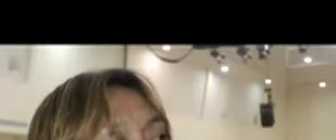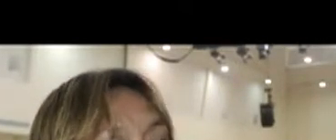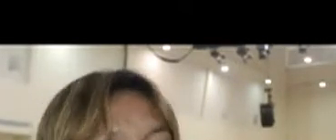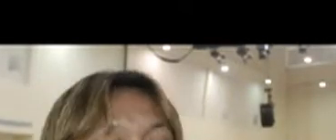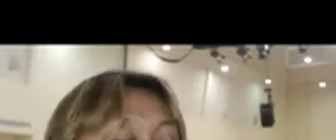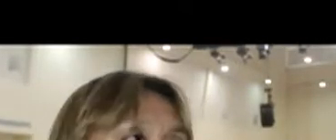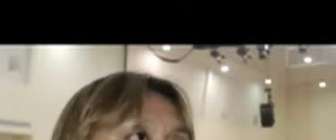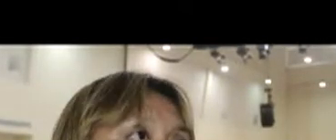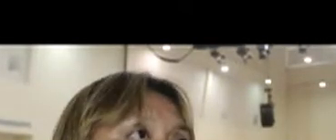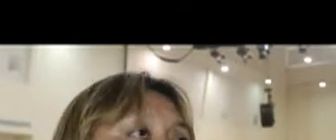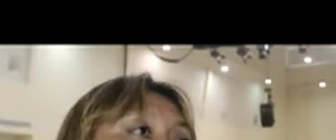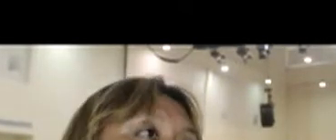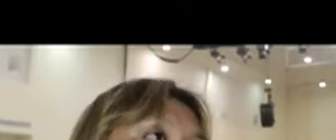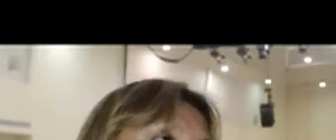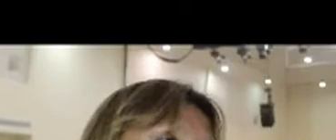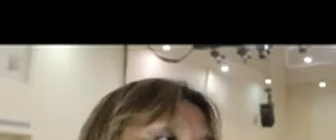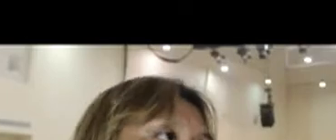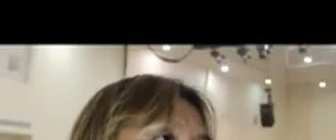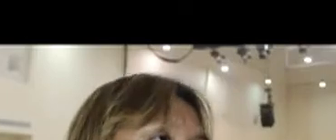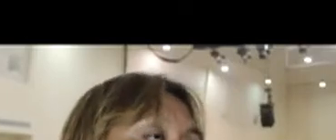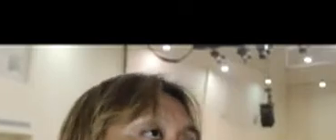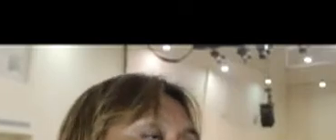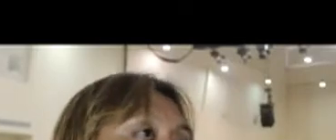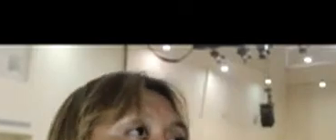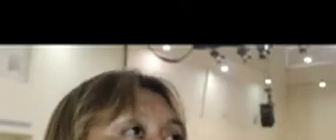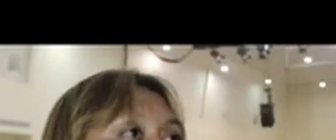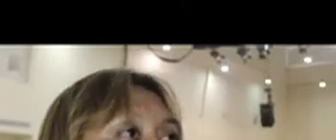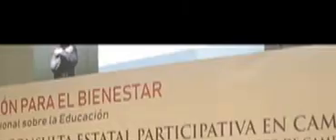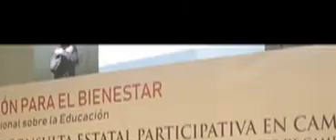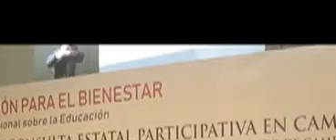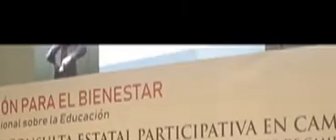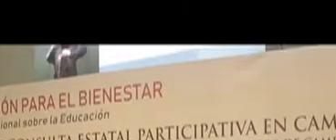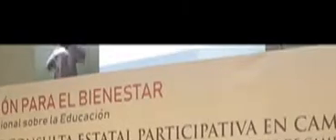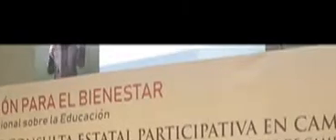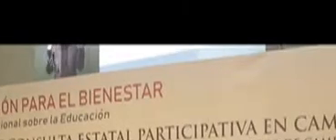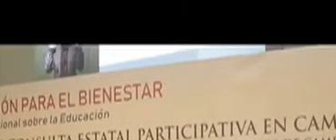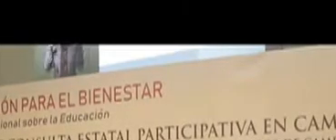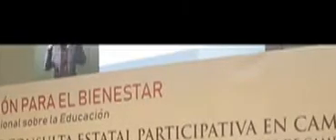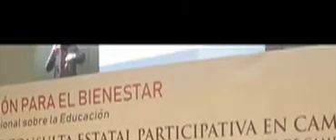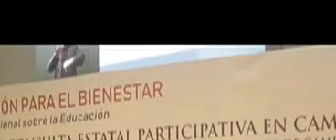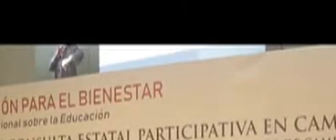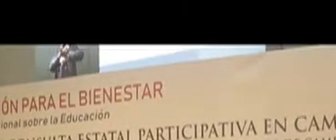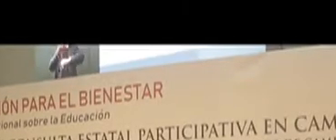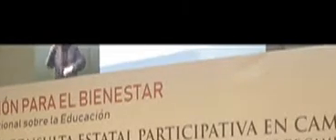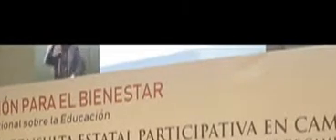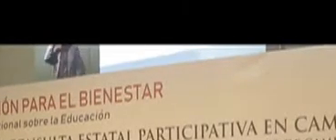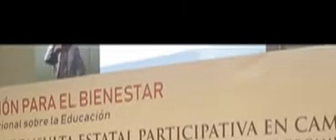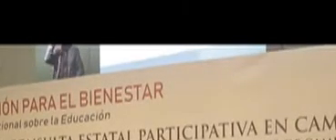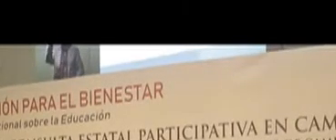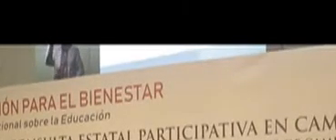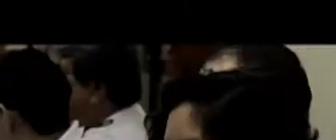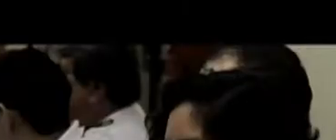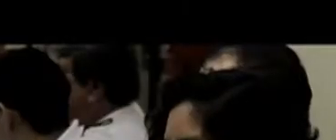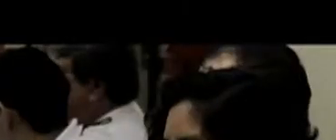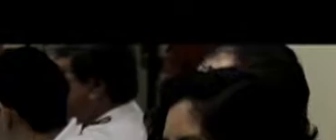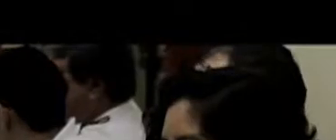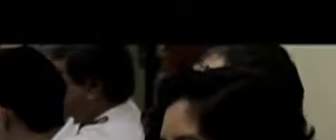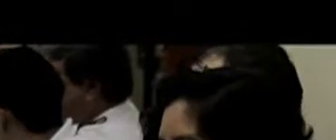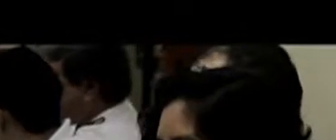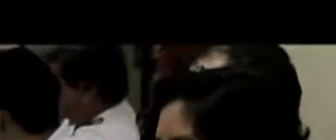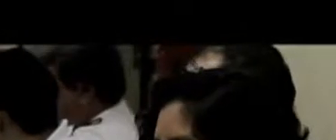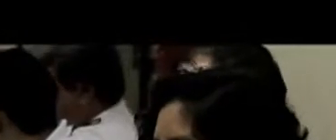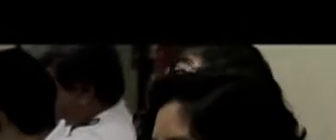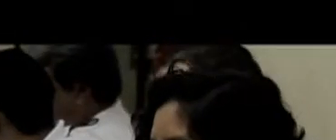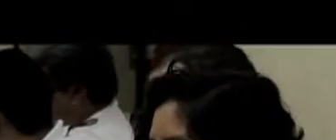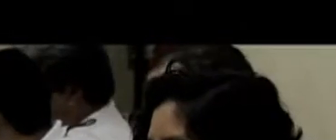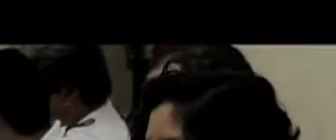en la trayectoria que queremos llegar a una mejora de la educación. En Campeche, la tierra que vio nacer a Justo Sierra, el fundador